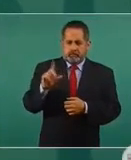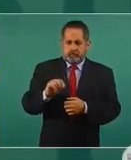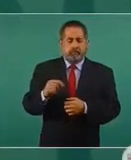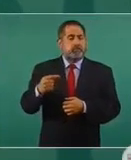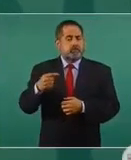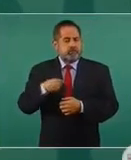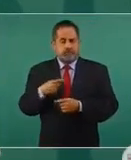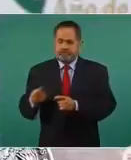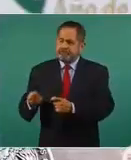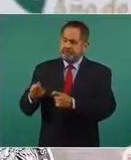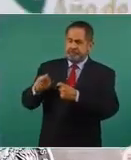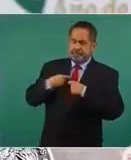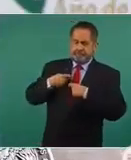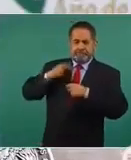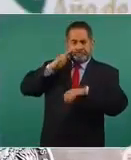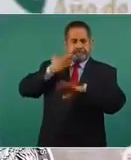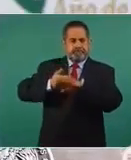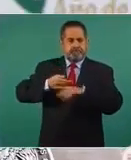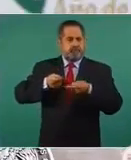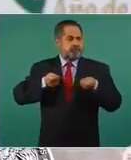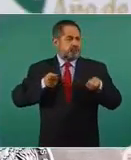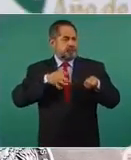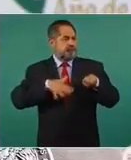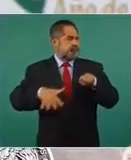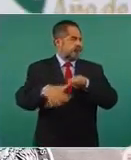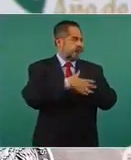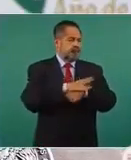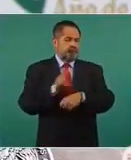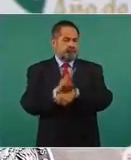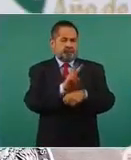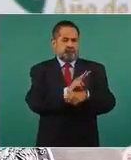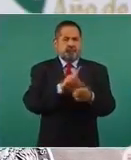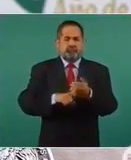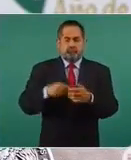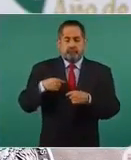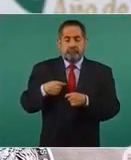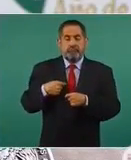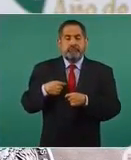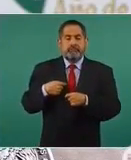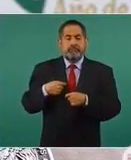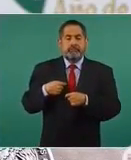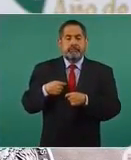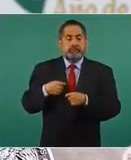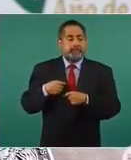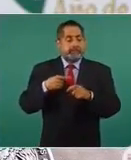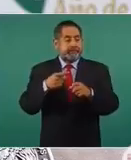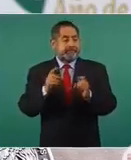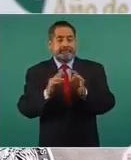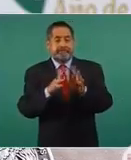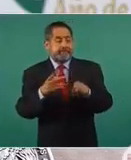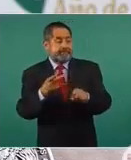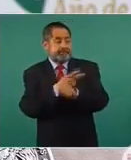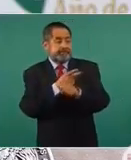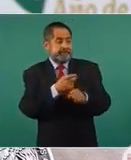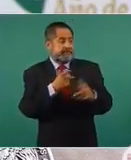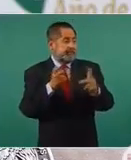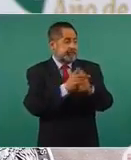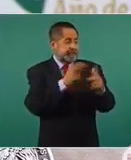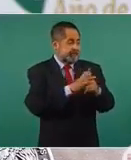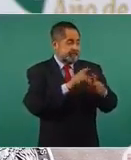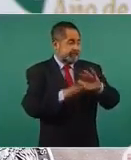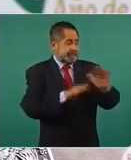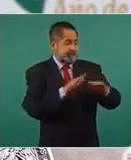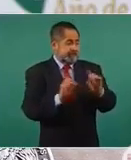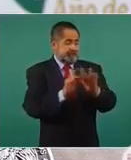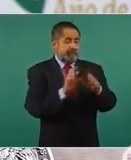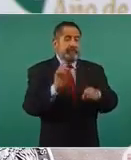yo tomo oficialmente posesión de esa guarnición. Llego días después, esto sucede, lo que usted menciona, el